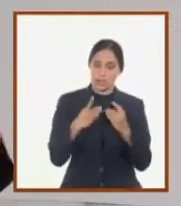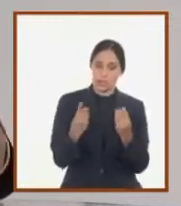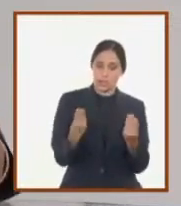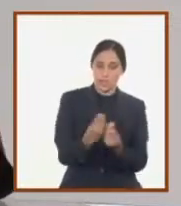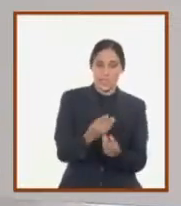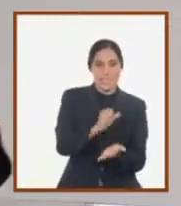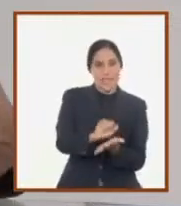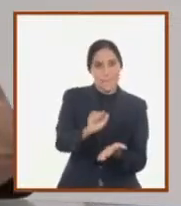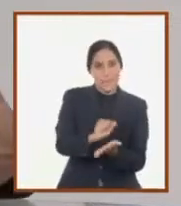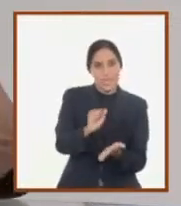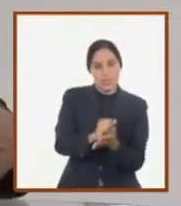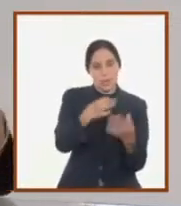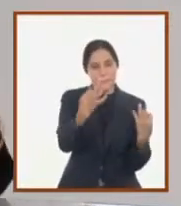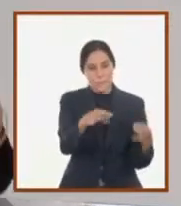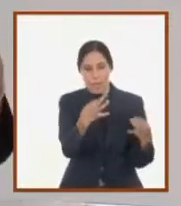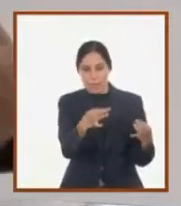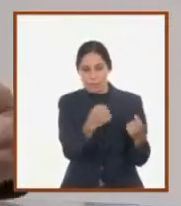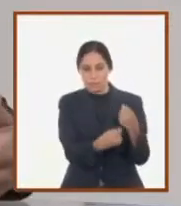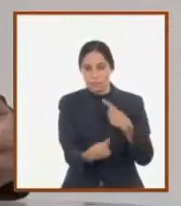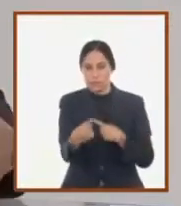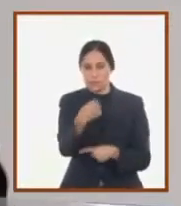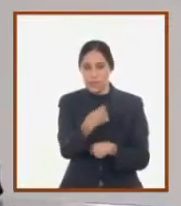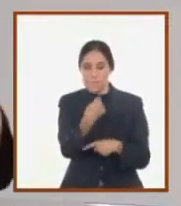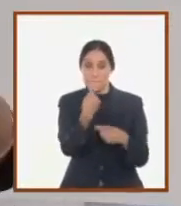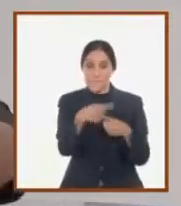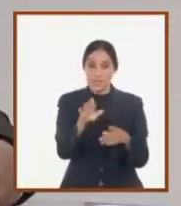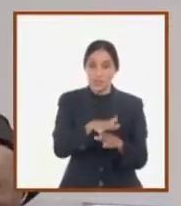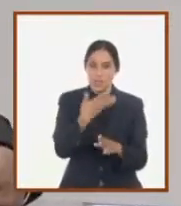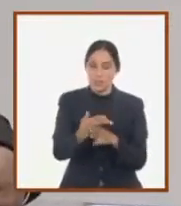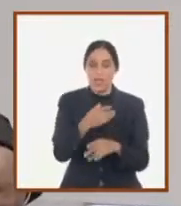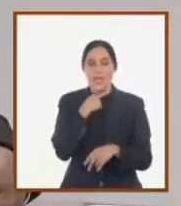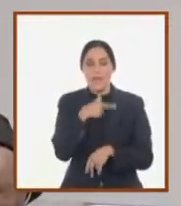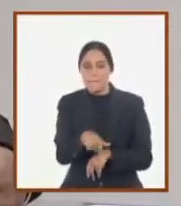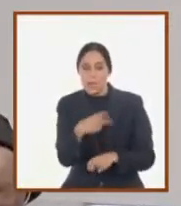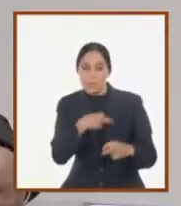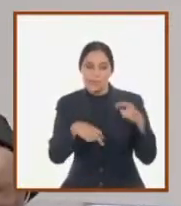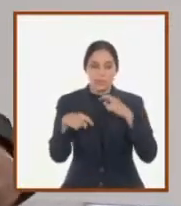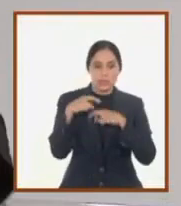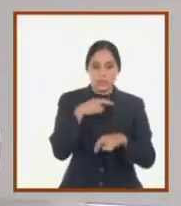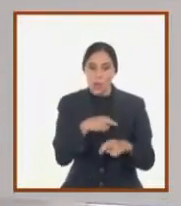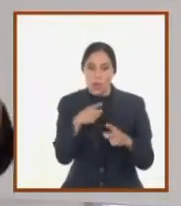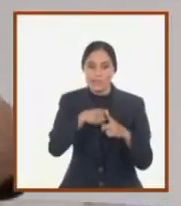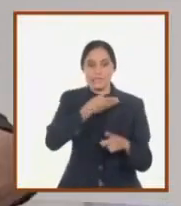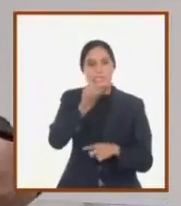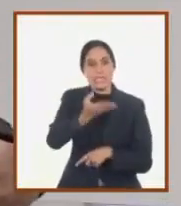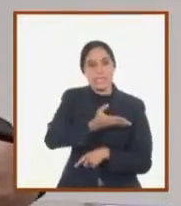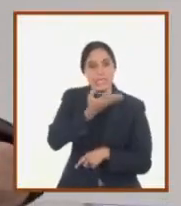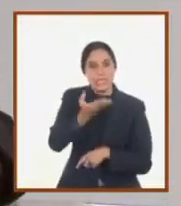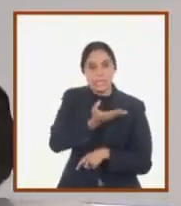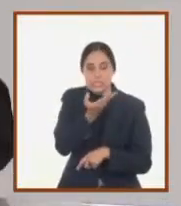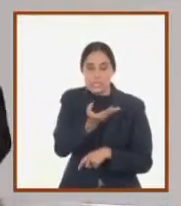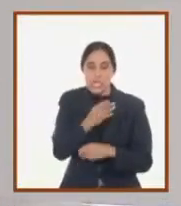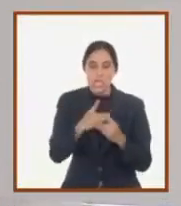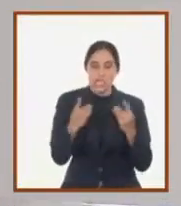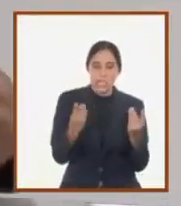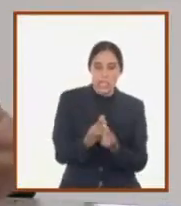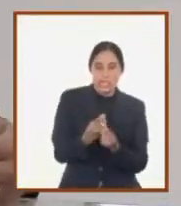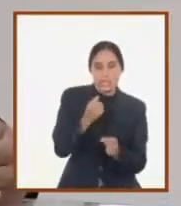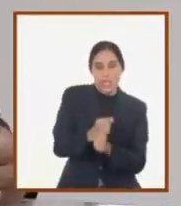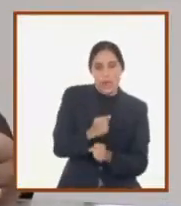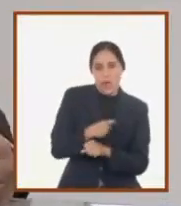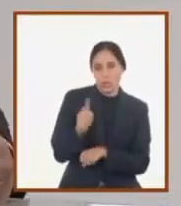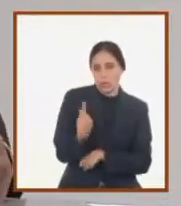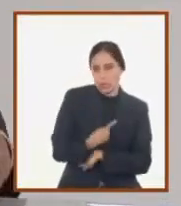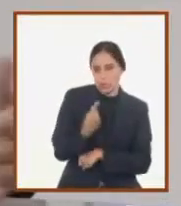documentos primarios pero que tienen que ver ya con tesis por ejemplo con investigaciones que se han realizado en la oficina que han hecho trabajadores nuestros con